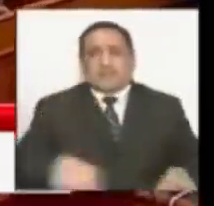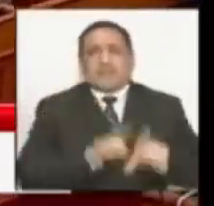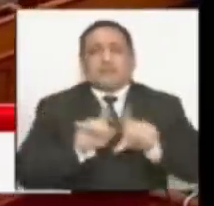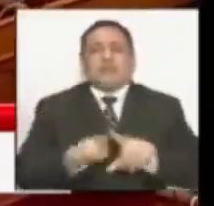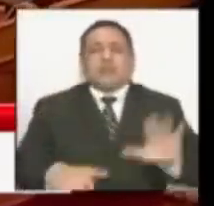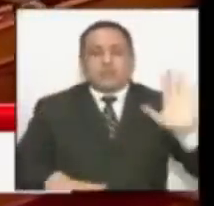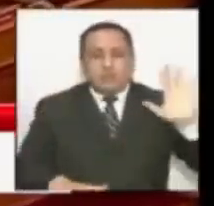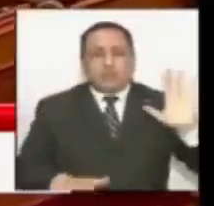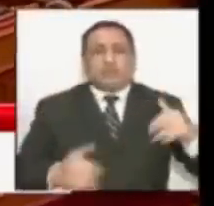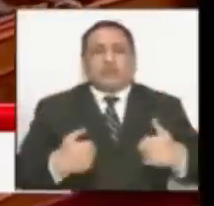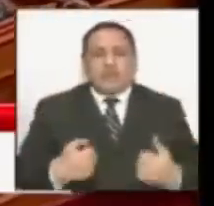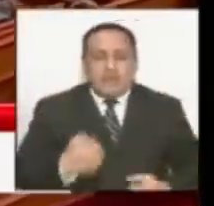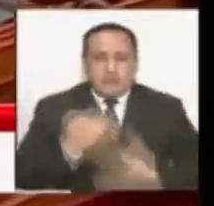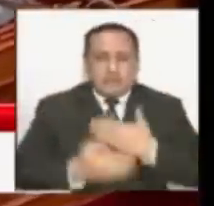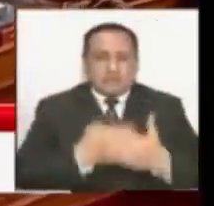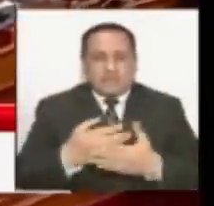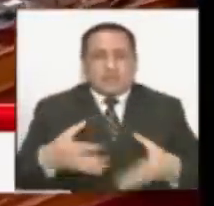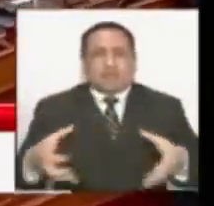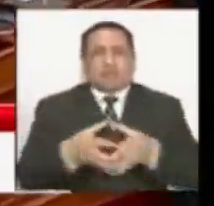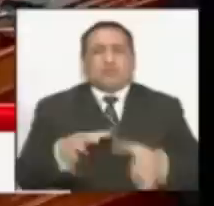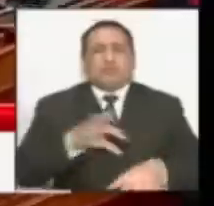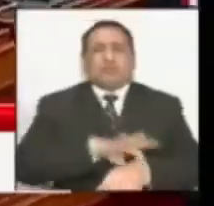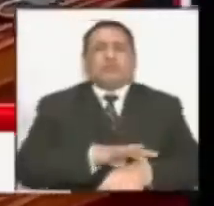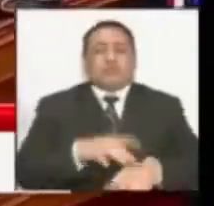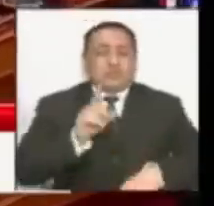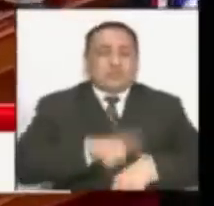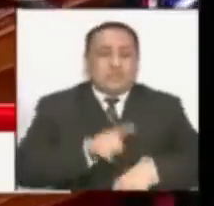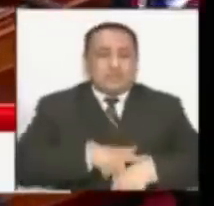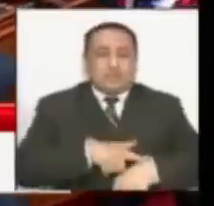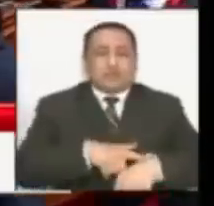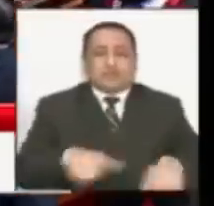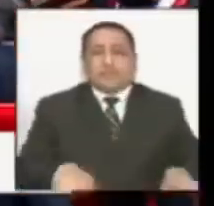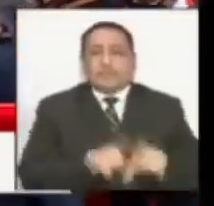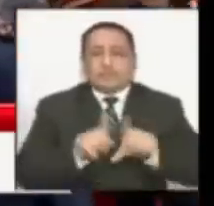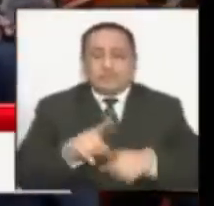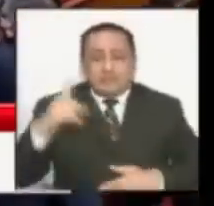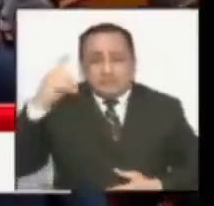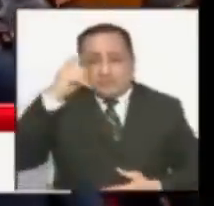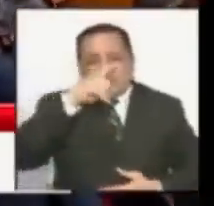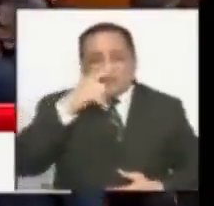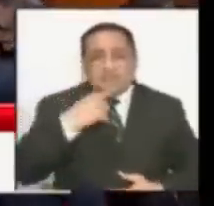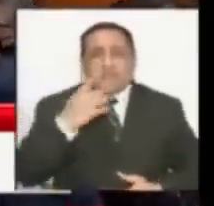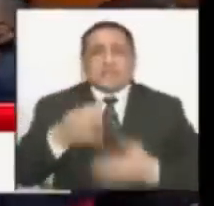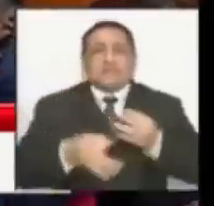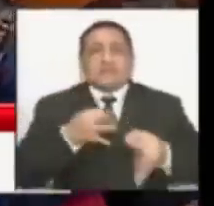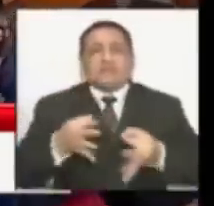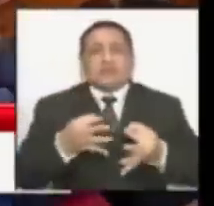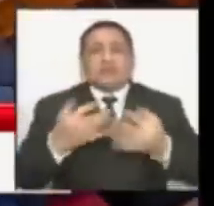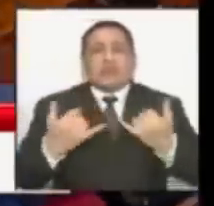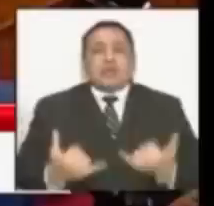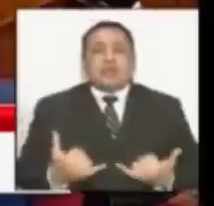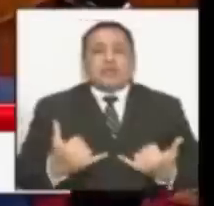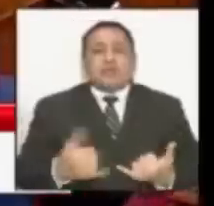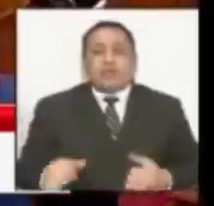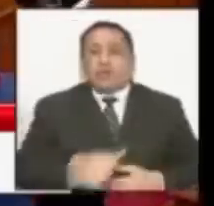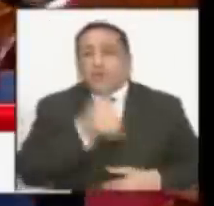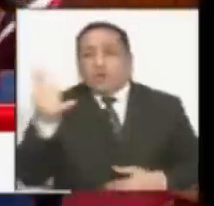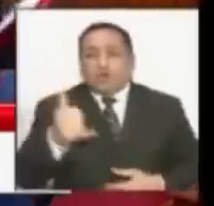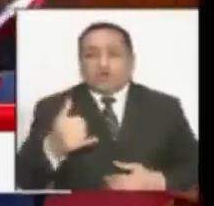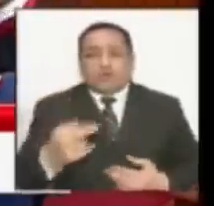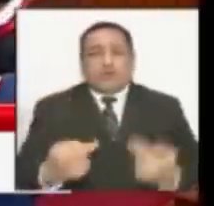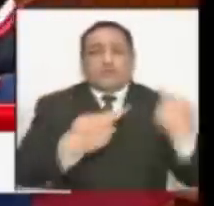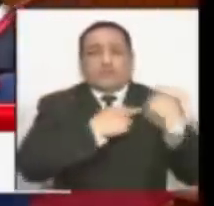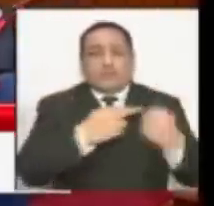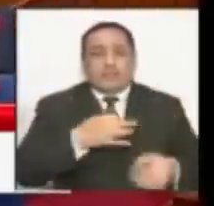para completar el periodo constitucional 2016, 2021, que cumpliré y haré